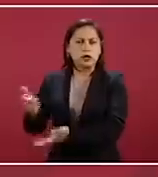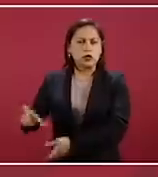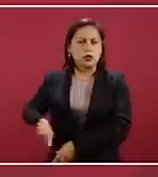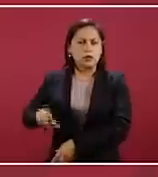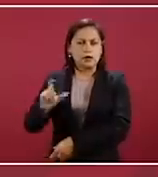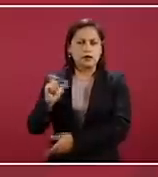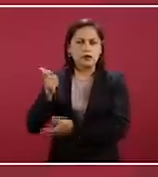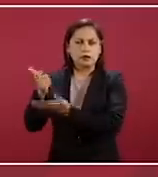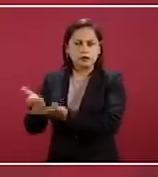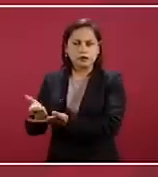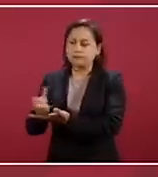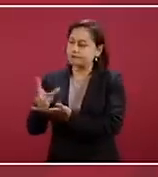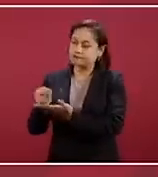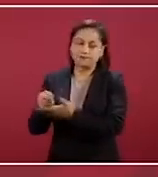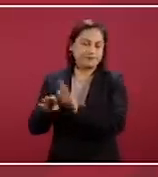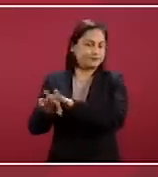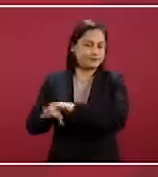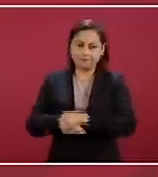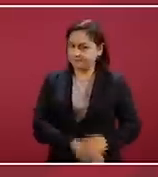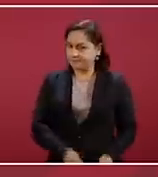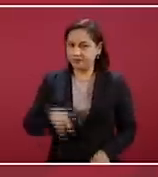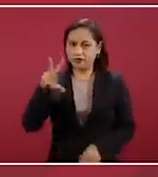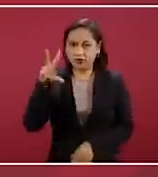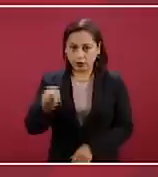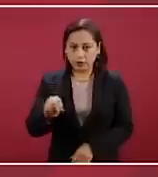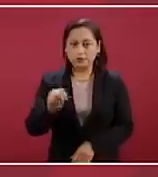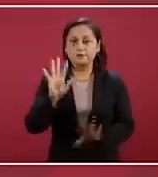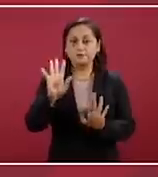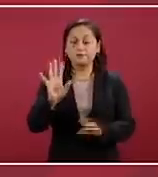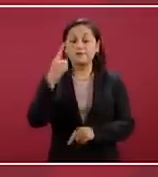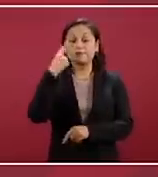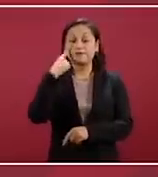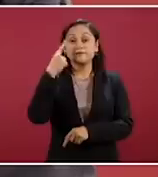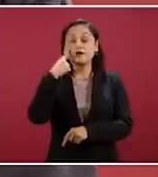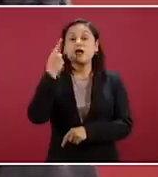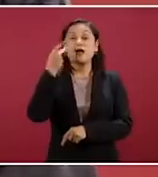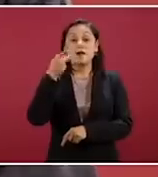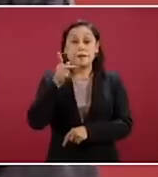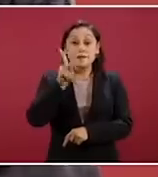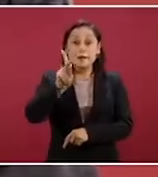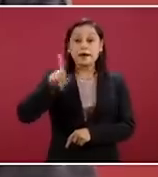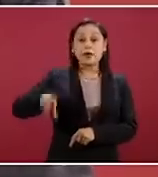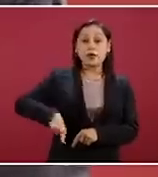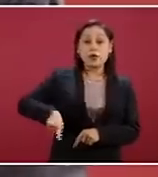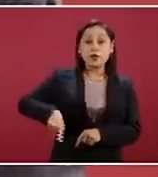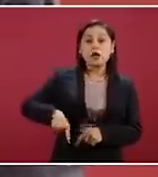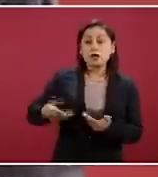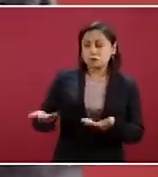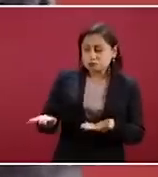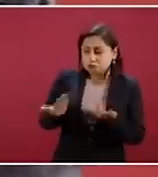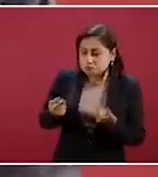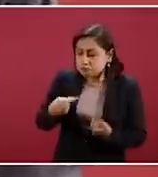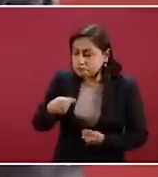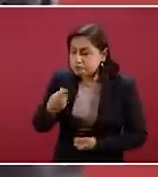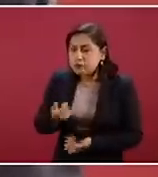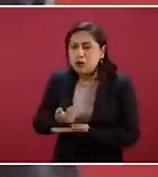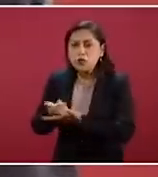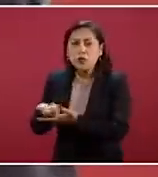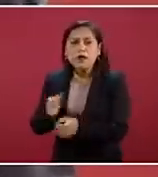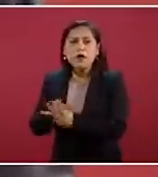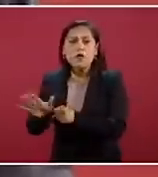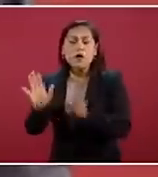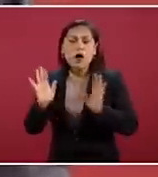eso no significa que el gobierno ayude en todo lo que se pueda, incluso